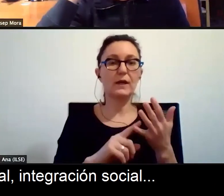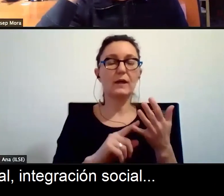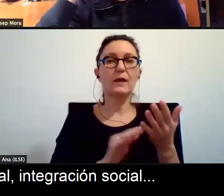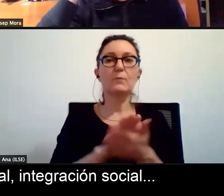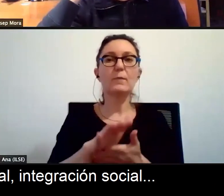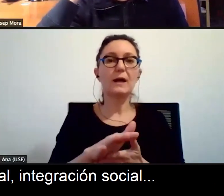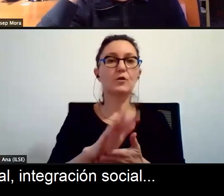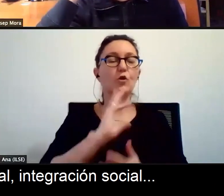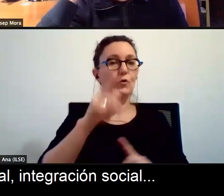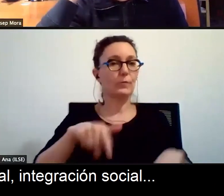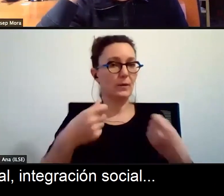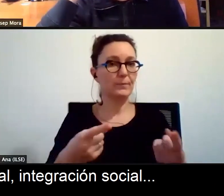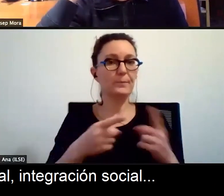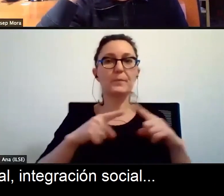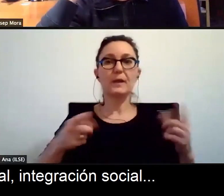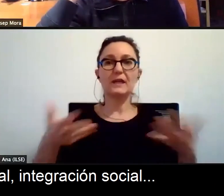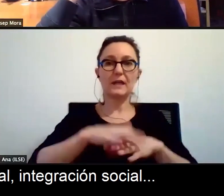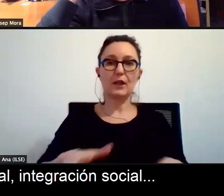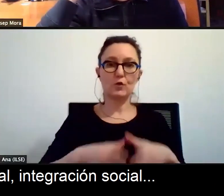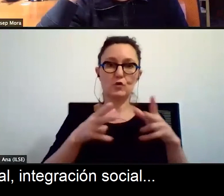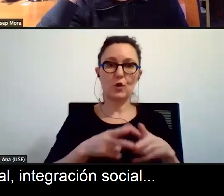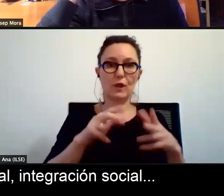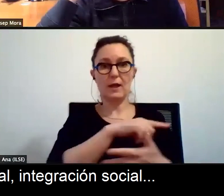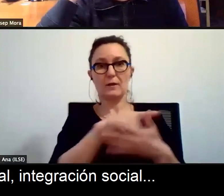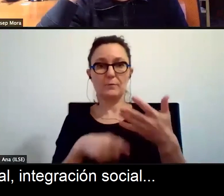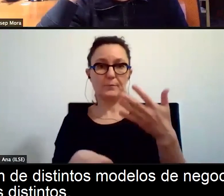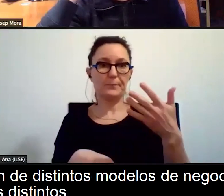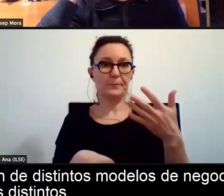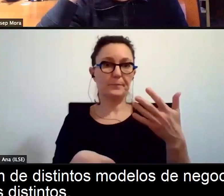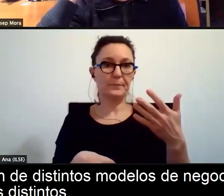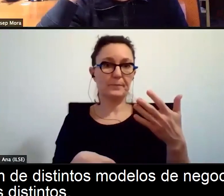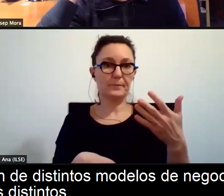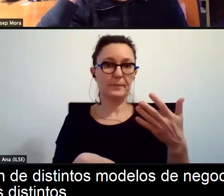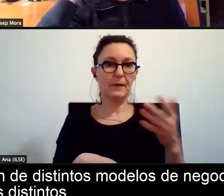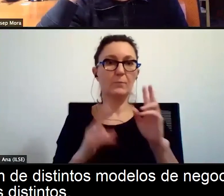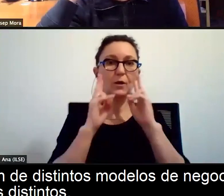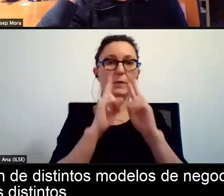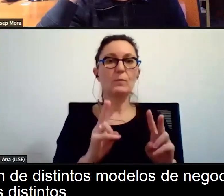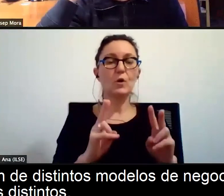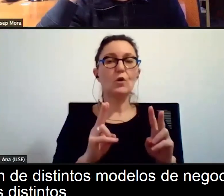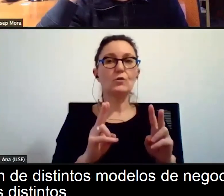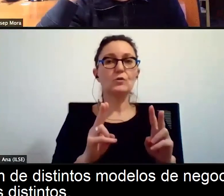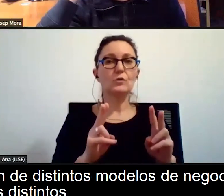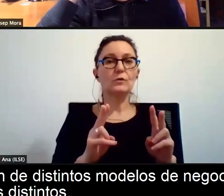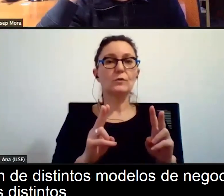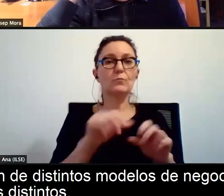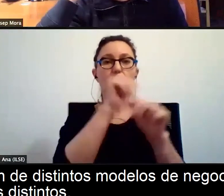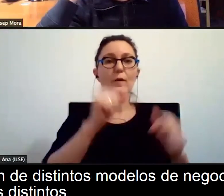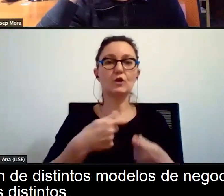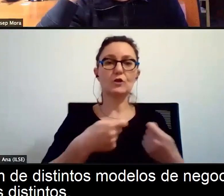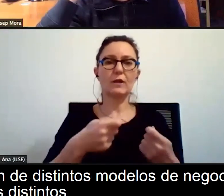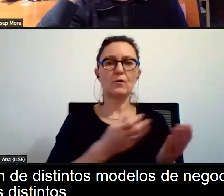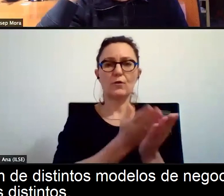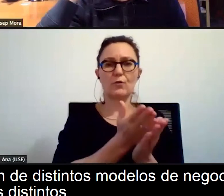impacto medioambiental, integración social. Pero bueno, o sea, vemos cantidad también de distintos modelos de negocio